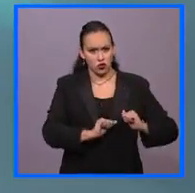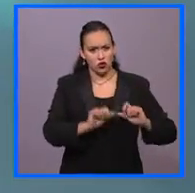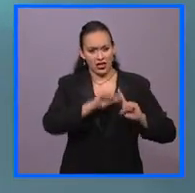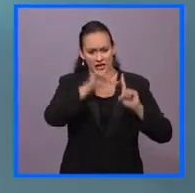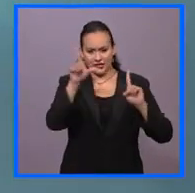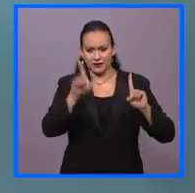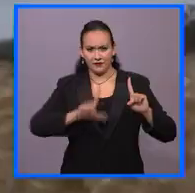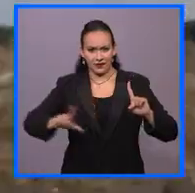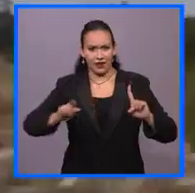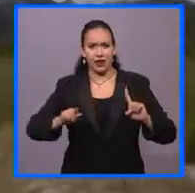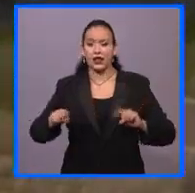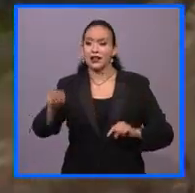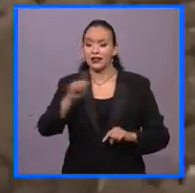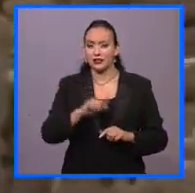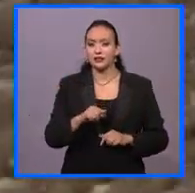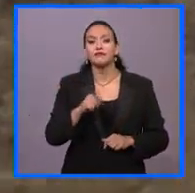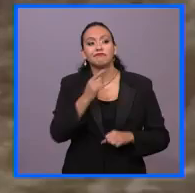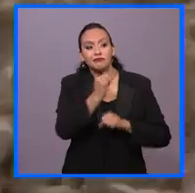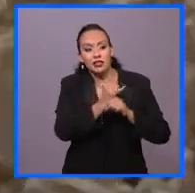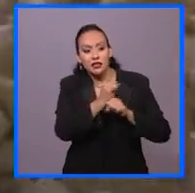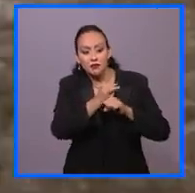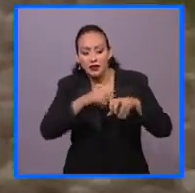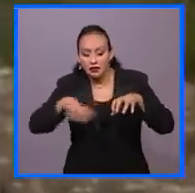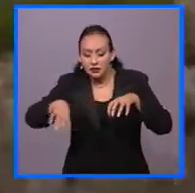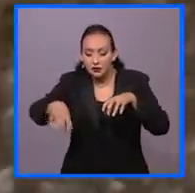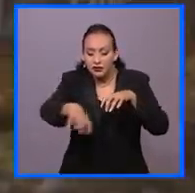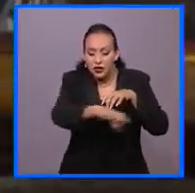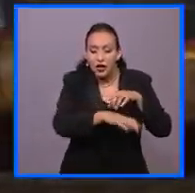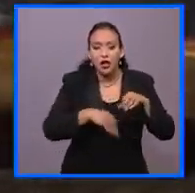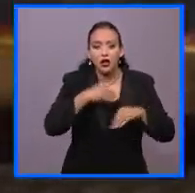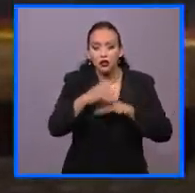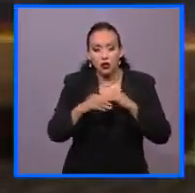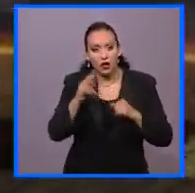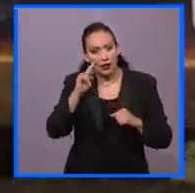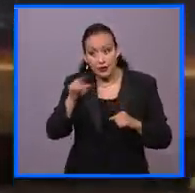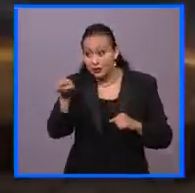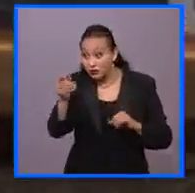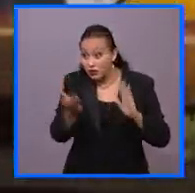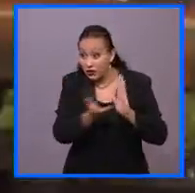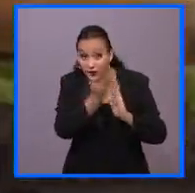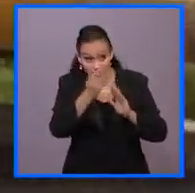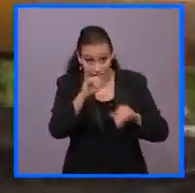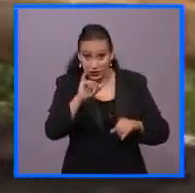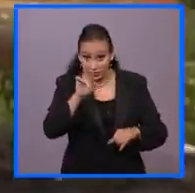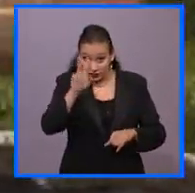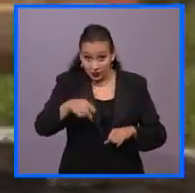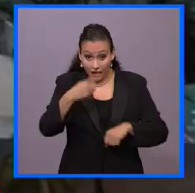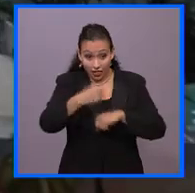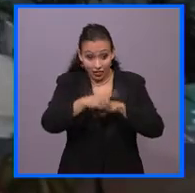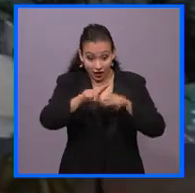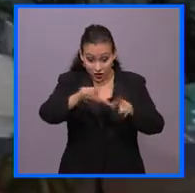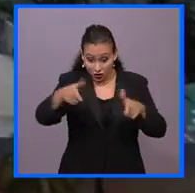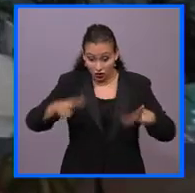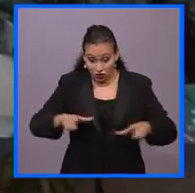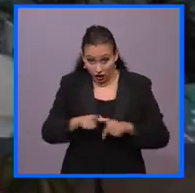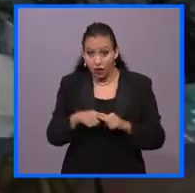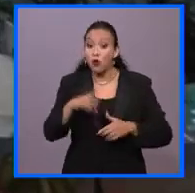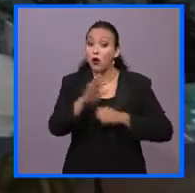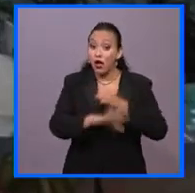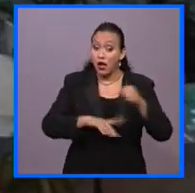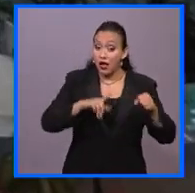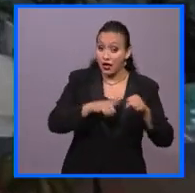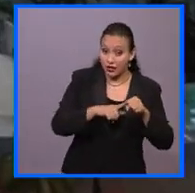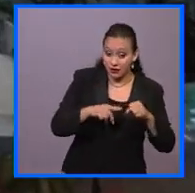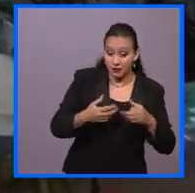estatales y locales inspeccionar el sitio y verificar si las obras representan un riesgo para la laguna, su biodiversidad y